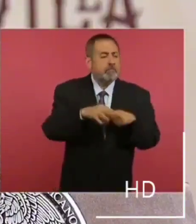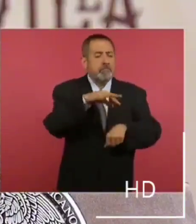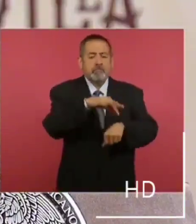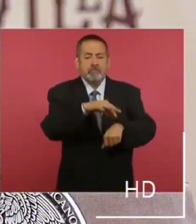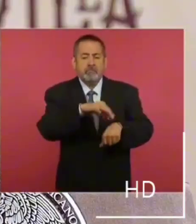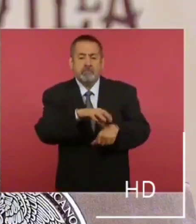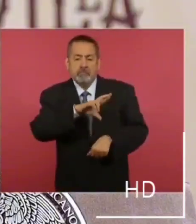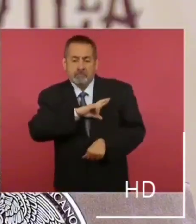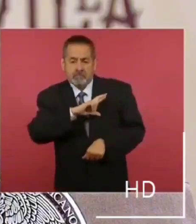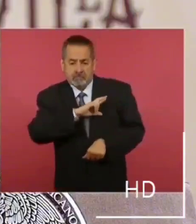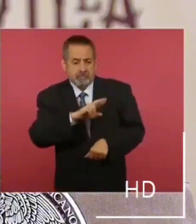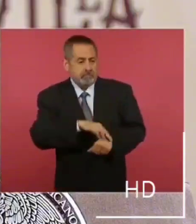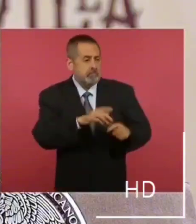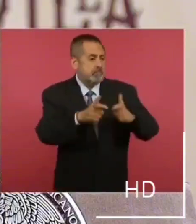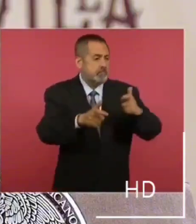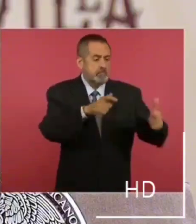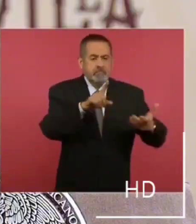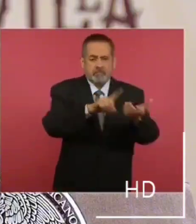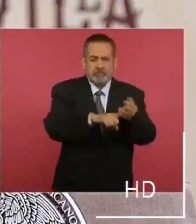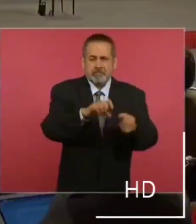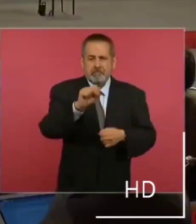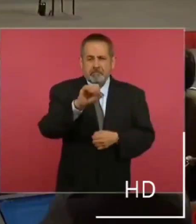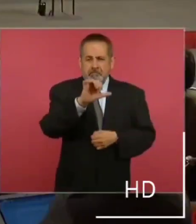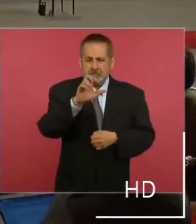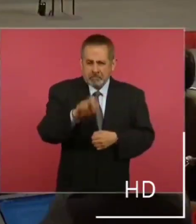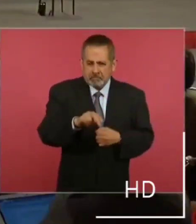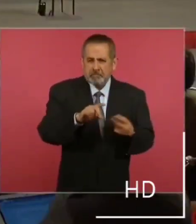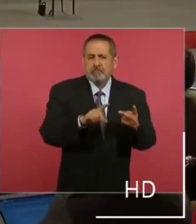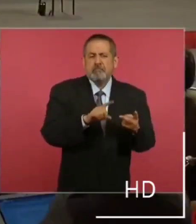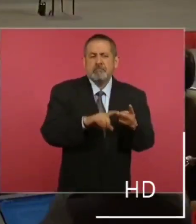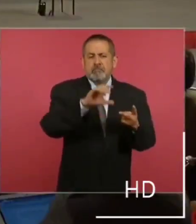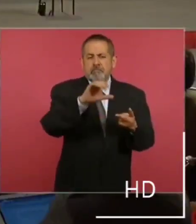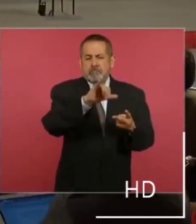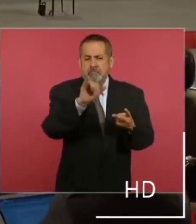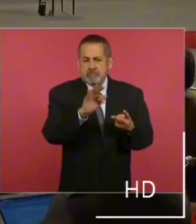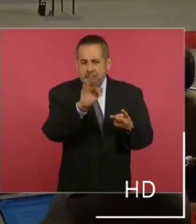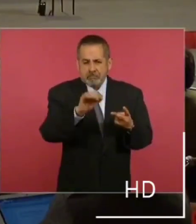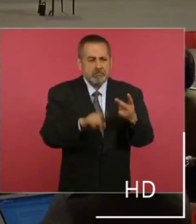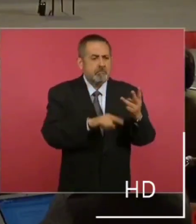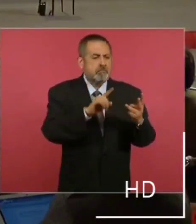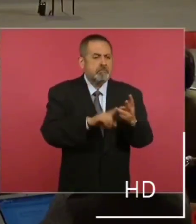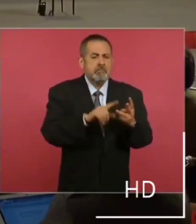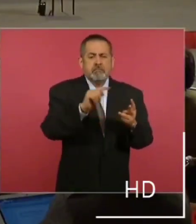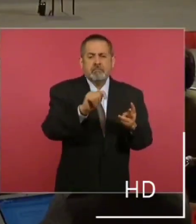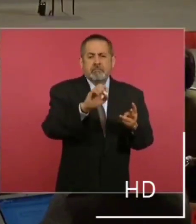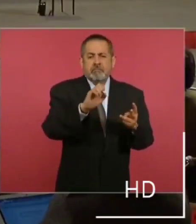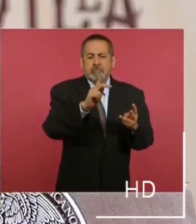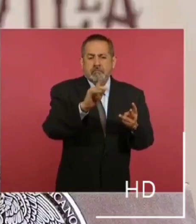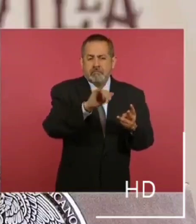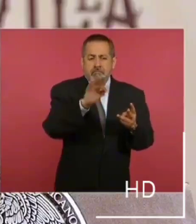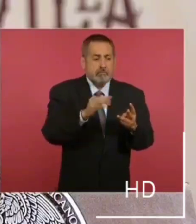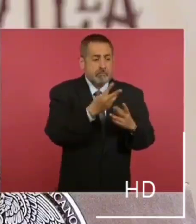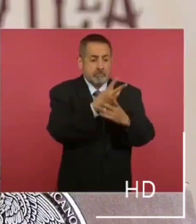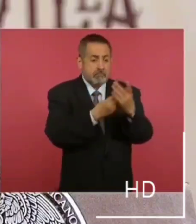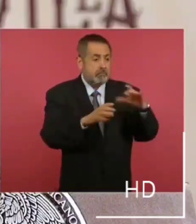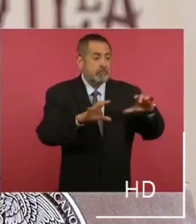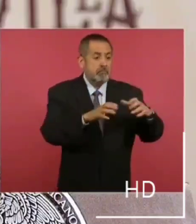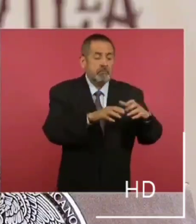privados, tanto en la Corte como en el Consejo de la Judicatura y del Tribunal Electoral del Poder Judicial de la